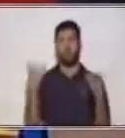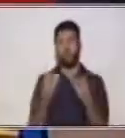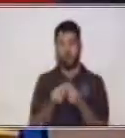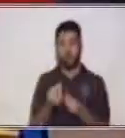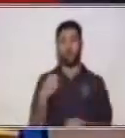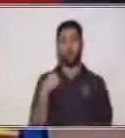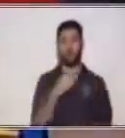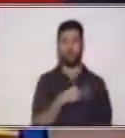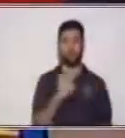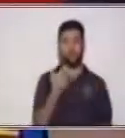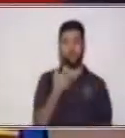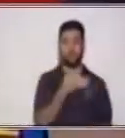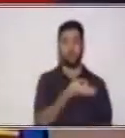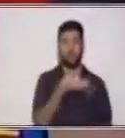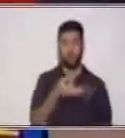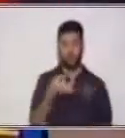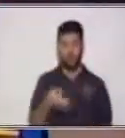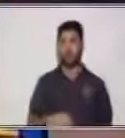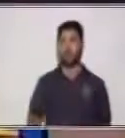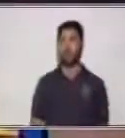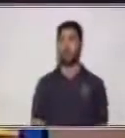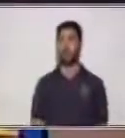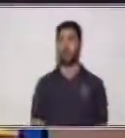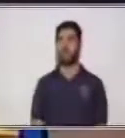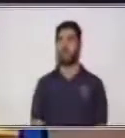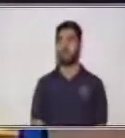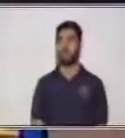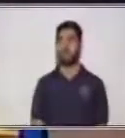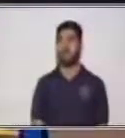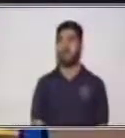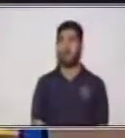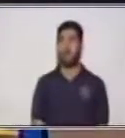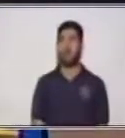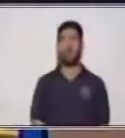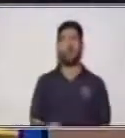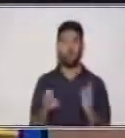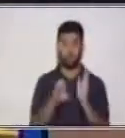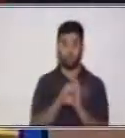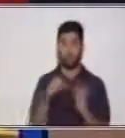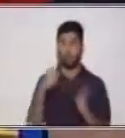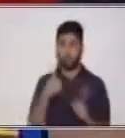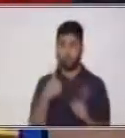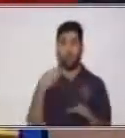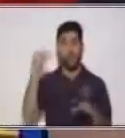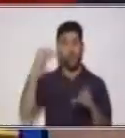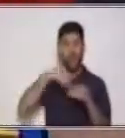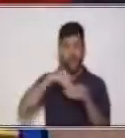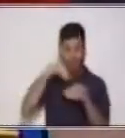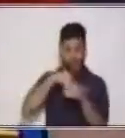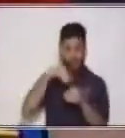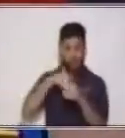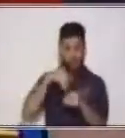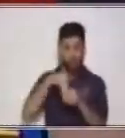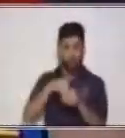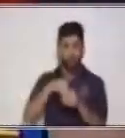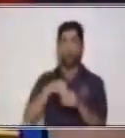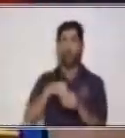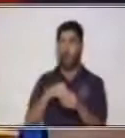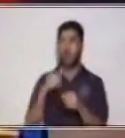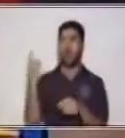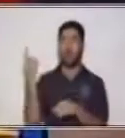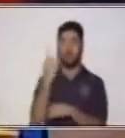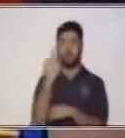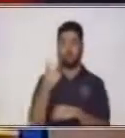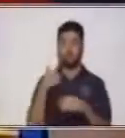en monedas, ¿sí? Y si voy a ahorrar, es muy importante que en mi alcancía